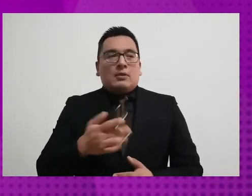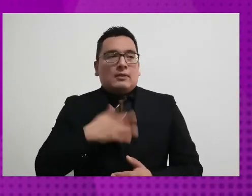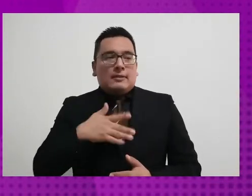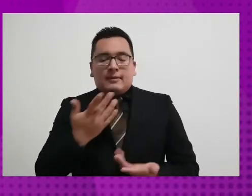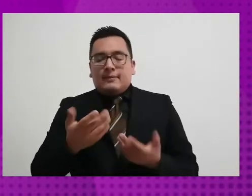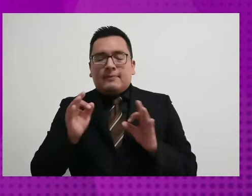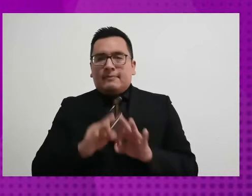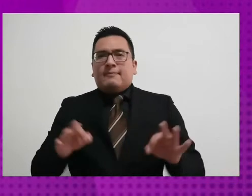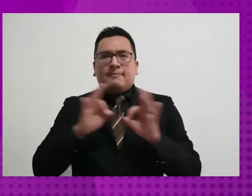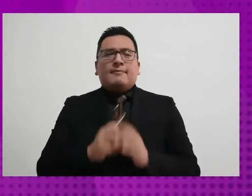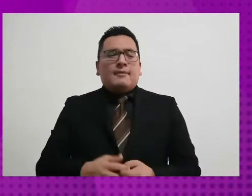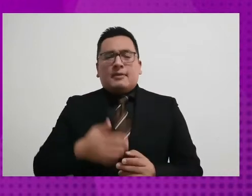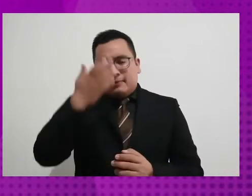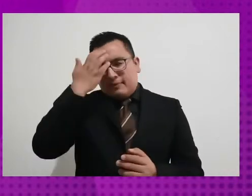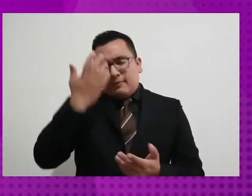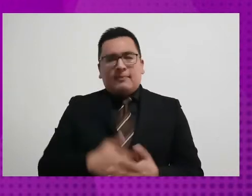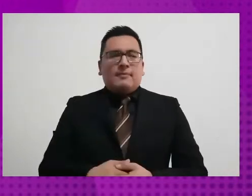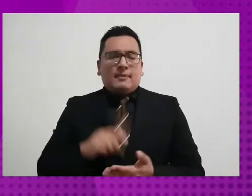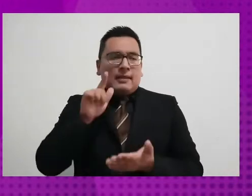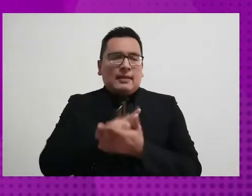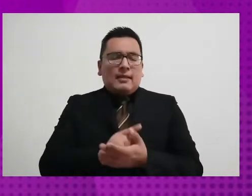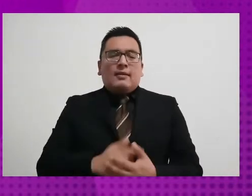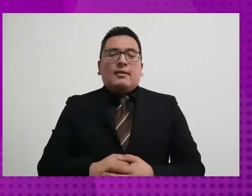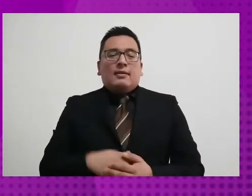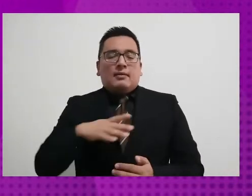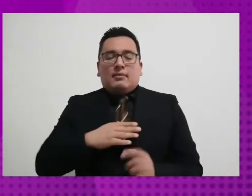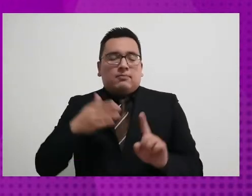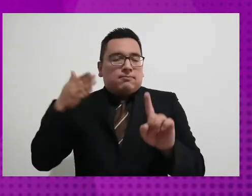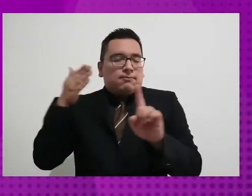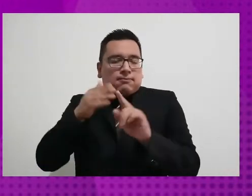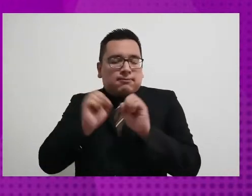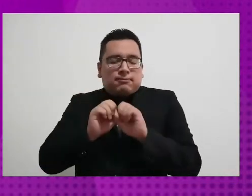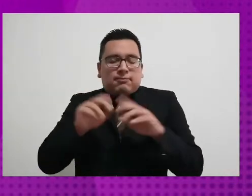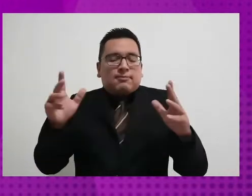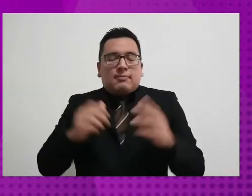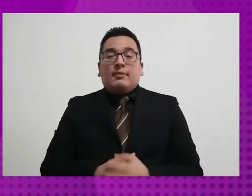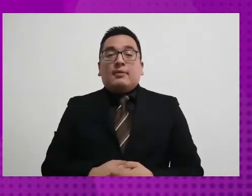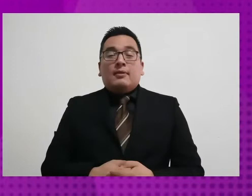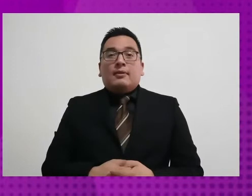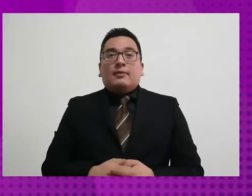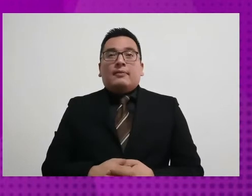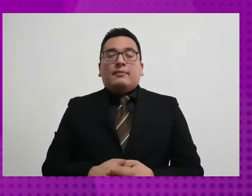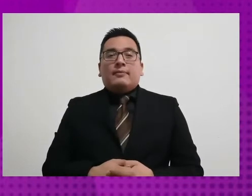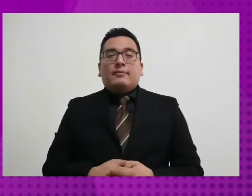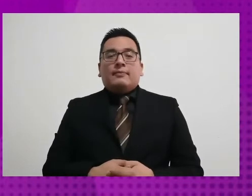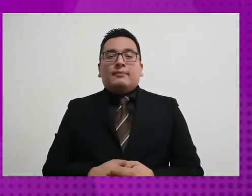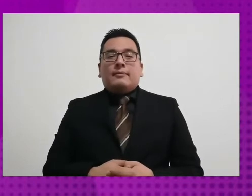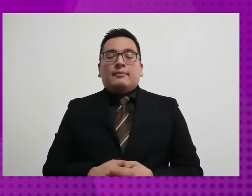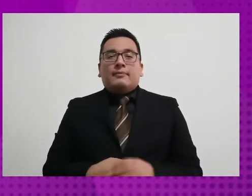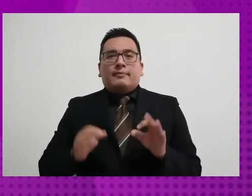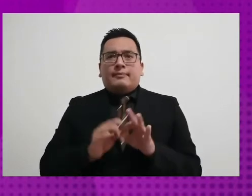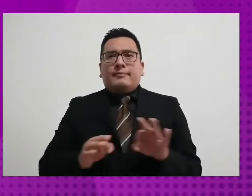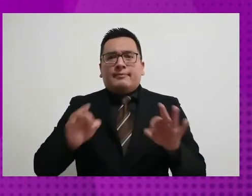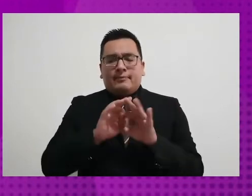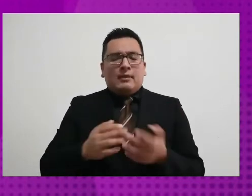gusta leer las dos sentencias, estableciendo como una ruta muy clara de lo que el tribunal va estableciendo en relación con la